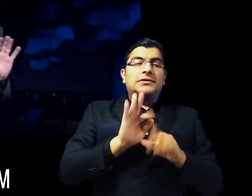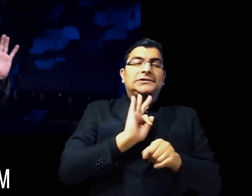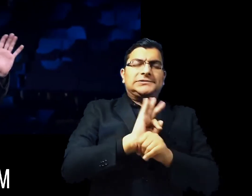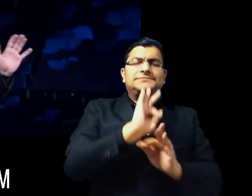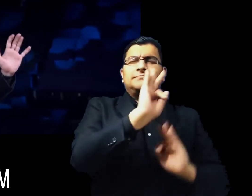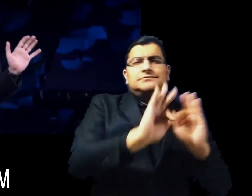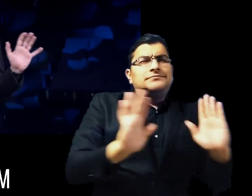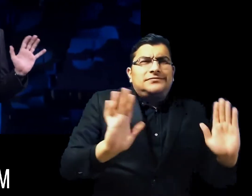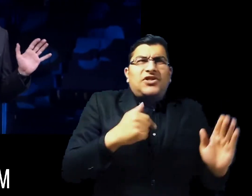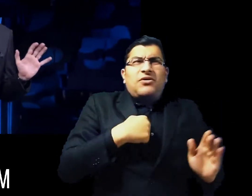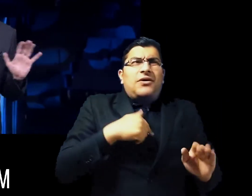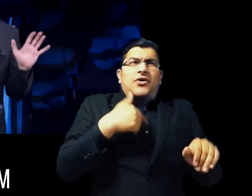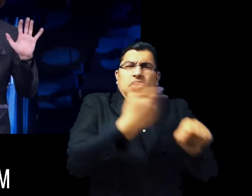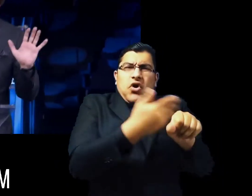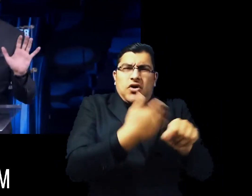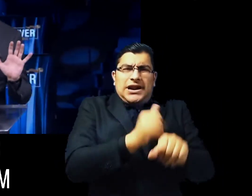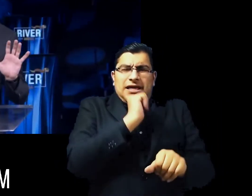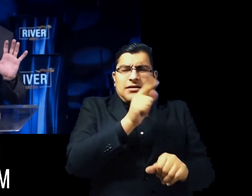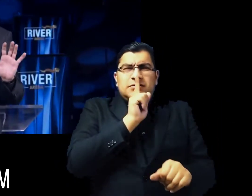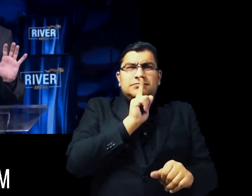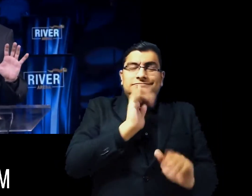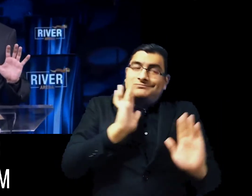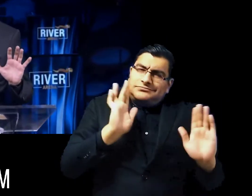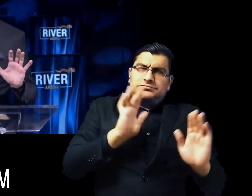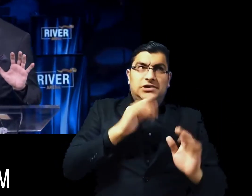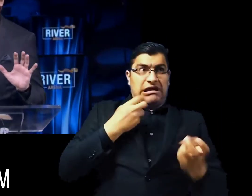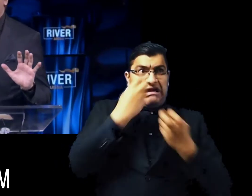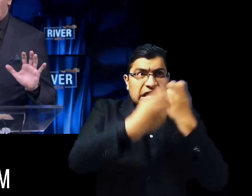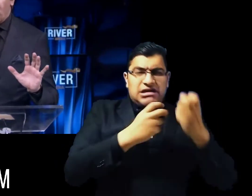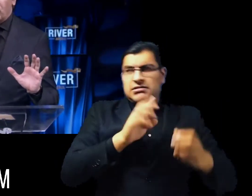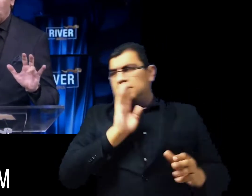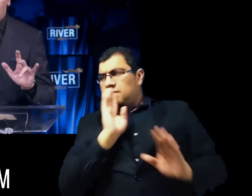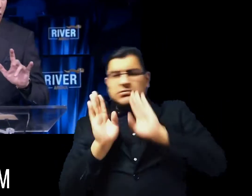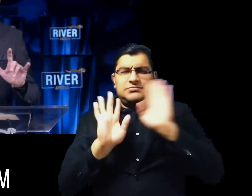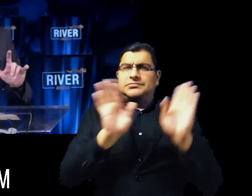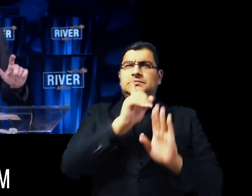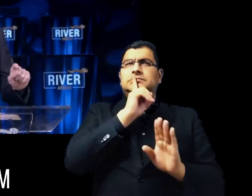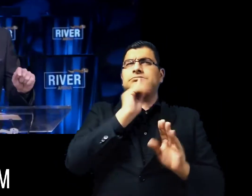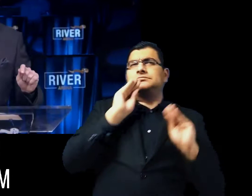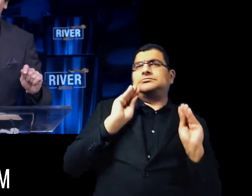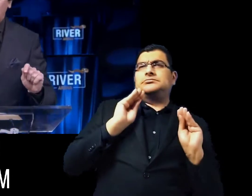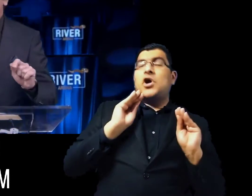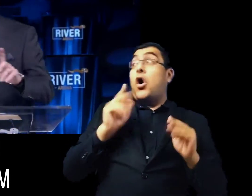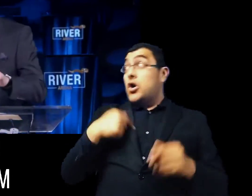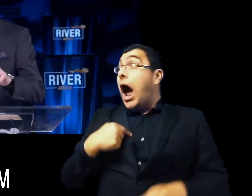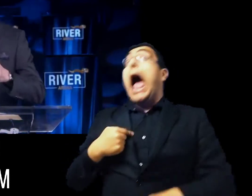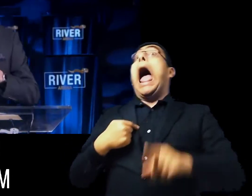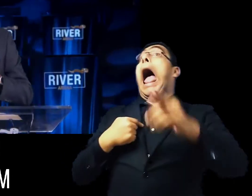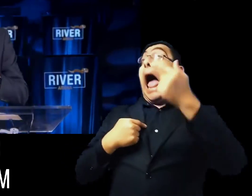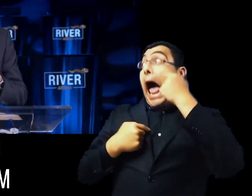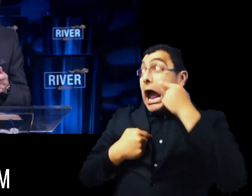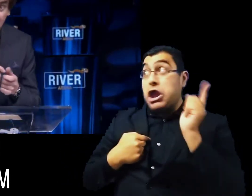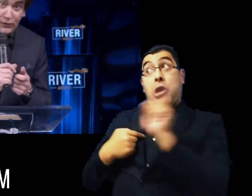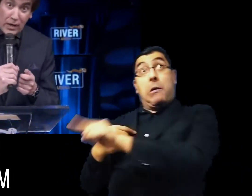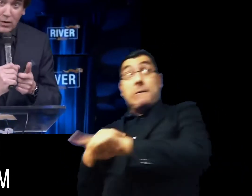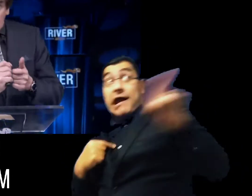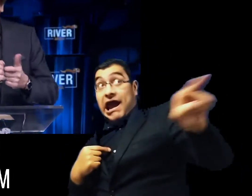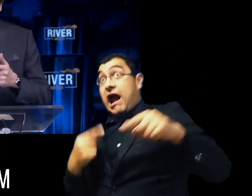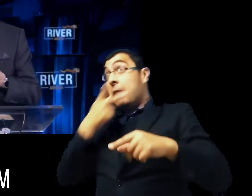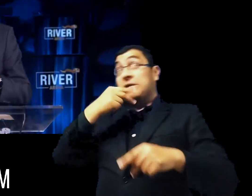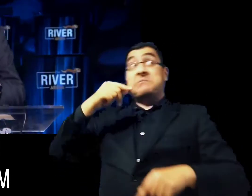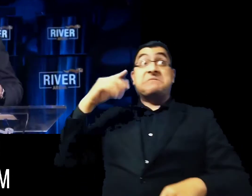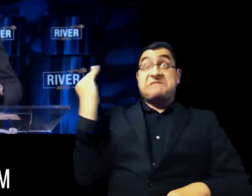Dijiste, bueno, si no tengo nada bueno para decir, me quedo callado. O dijiste, uy, sí, yo vi un videíto, te lo comparto. O donde el